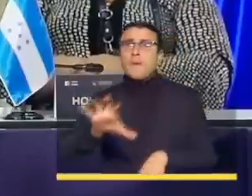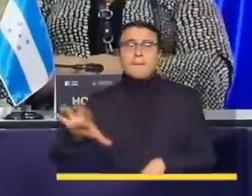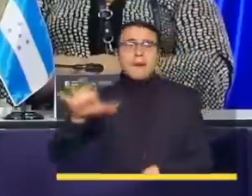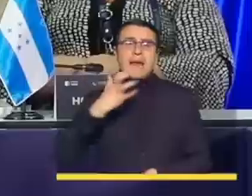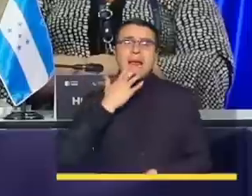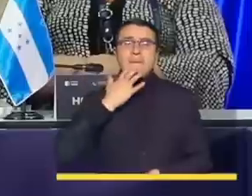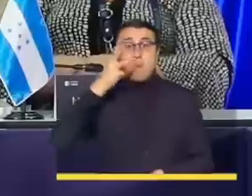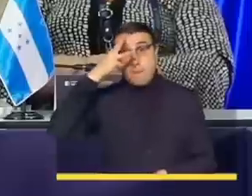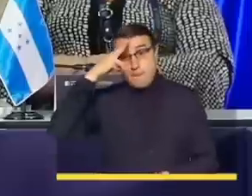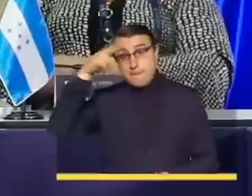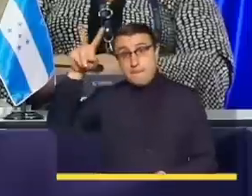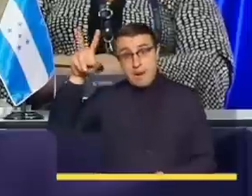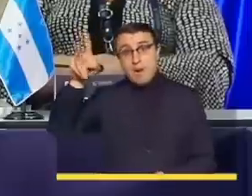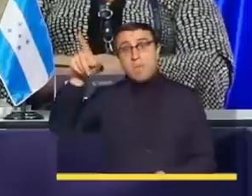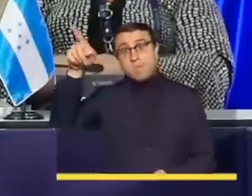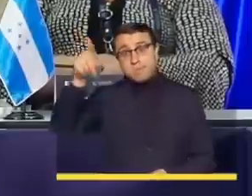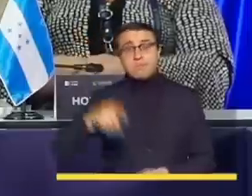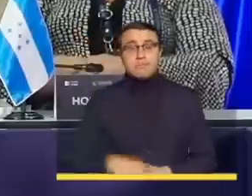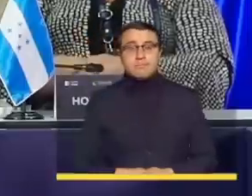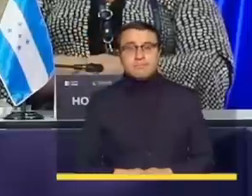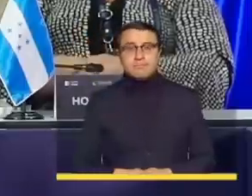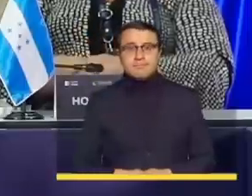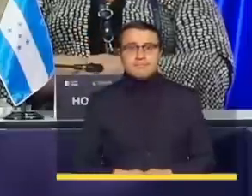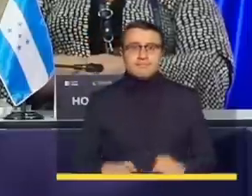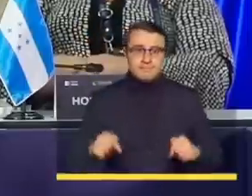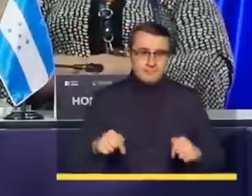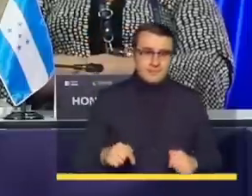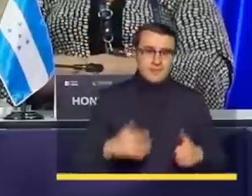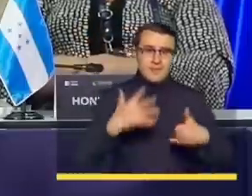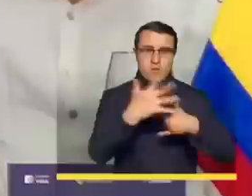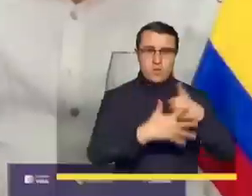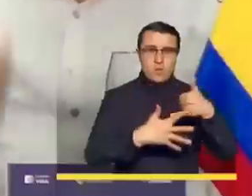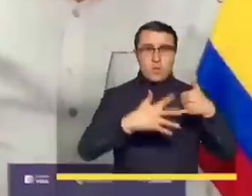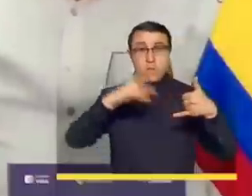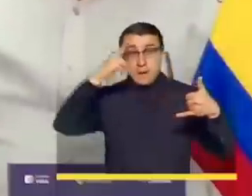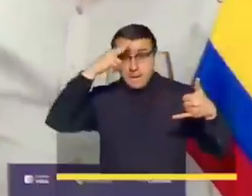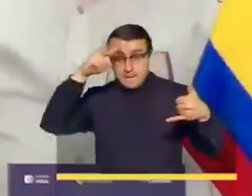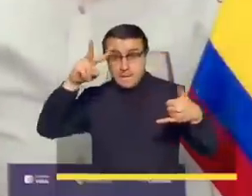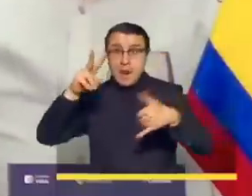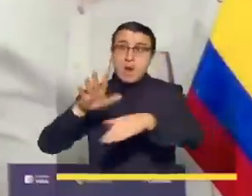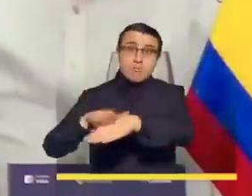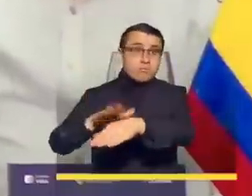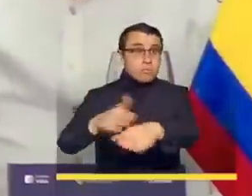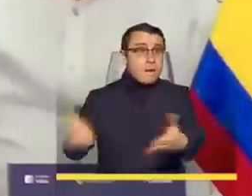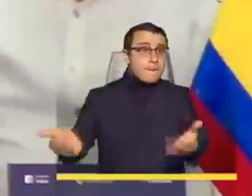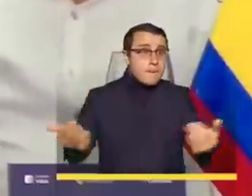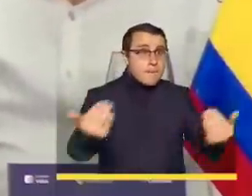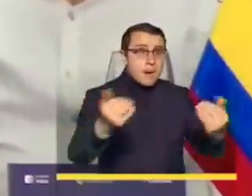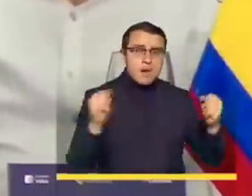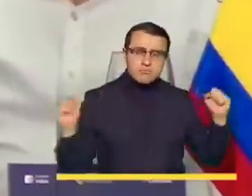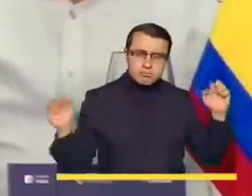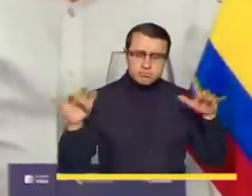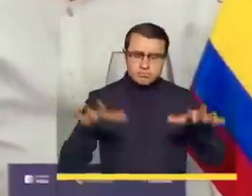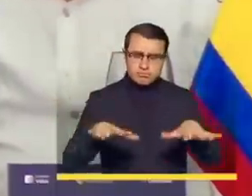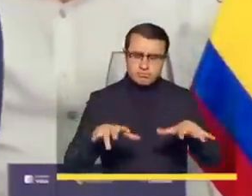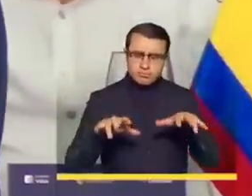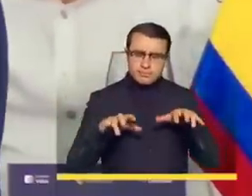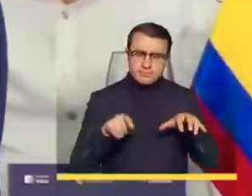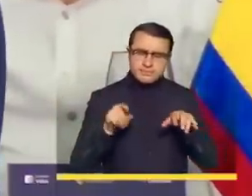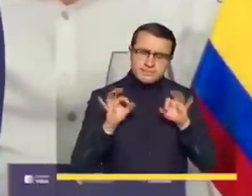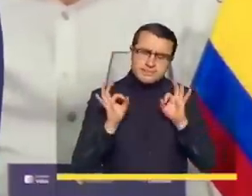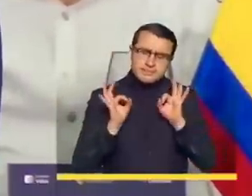eso, quizás el hecho de que sea Colombia y México los citantes de esta reunión tiene un sentido, un